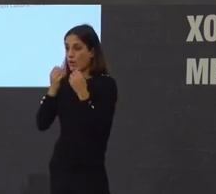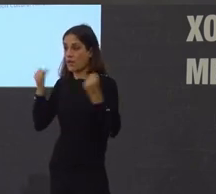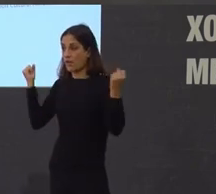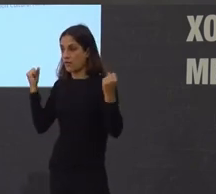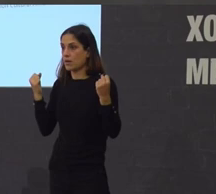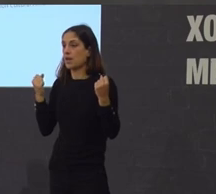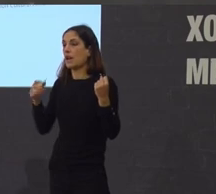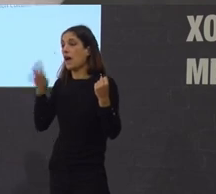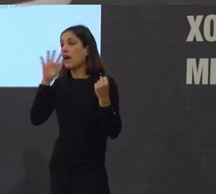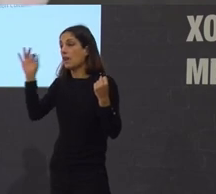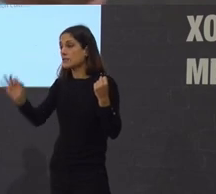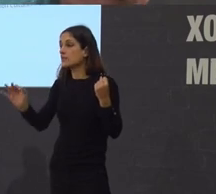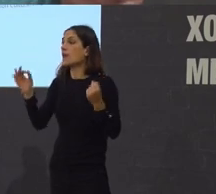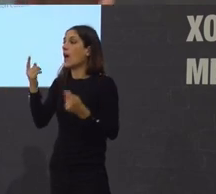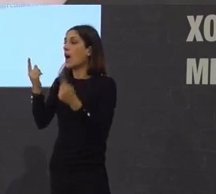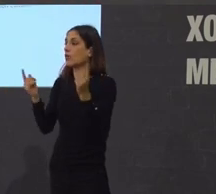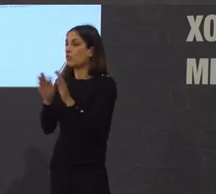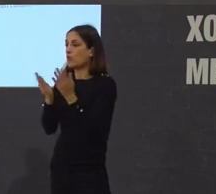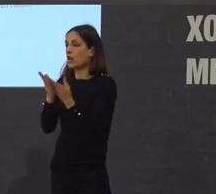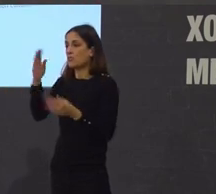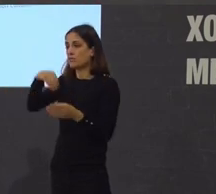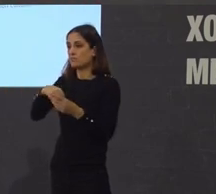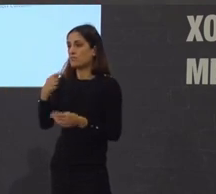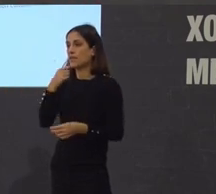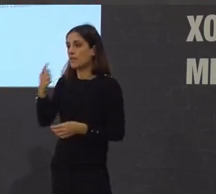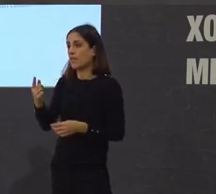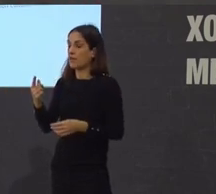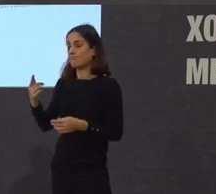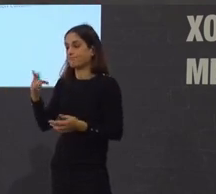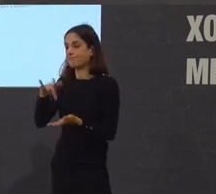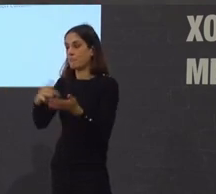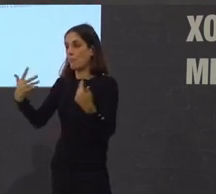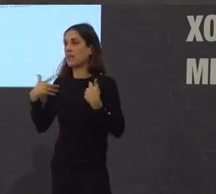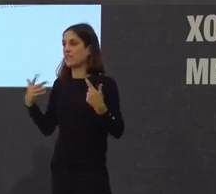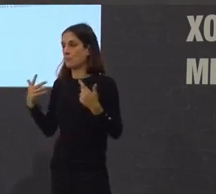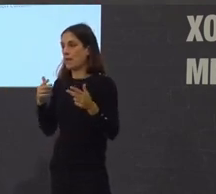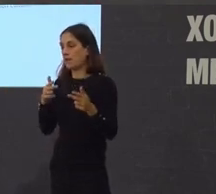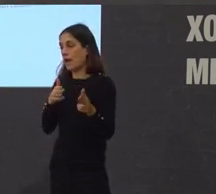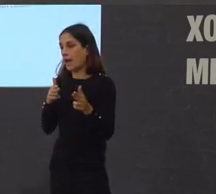aparece como víctima edad de guerra